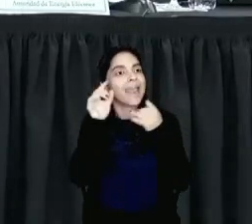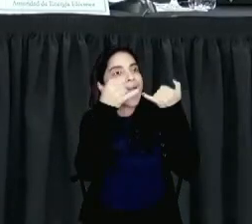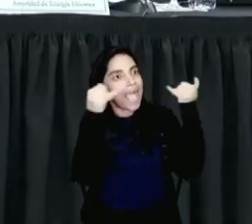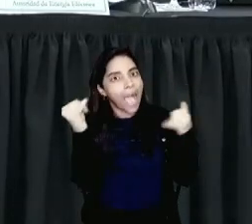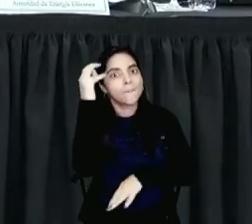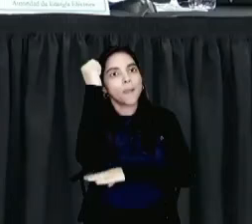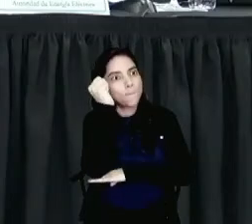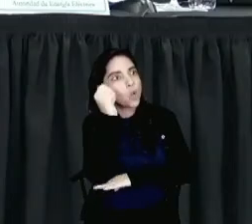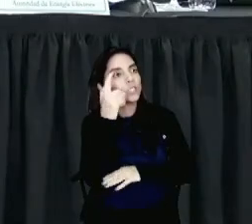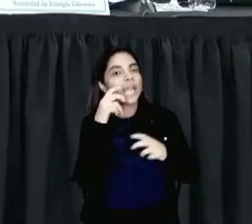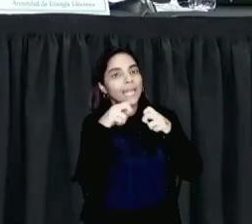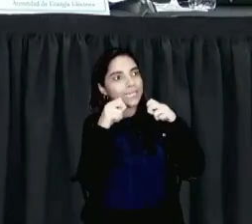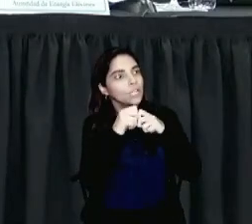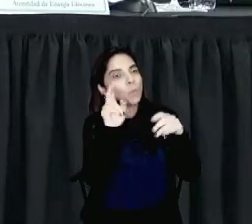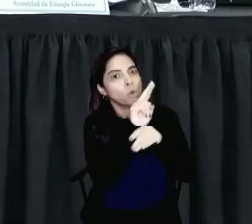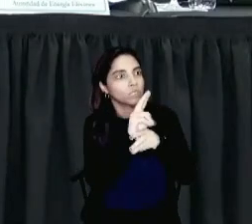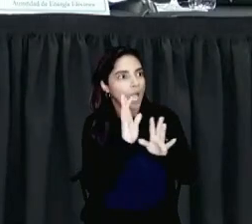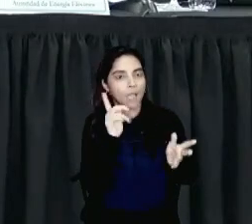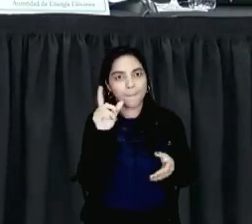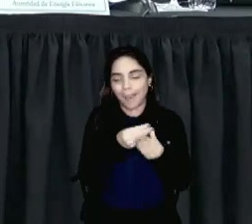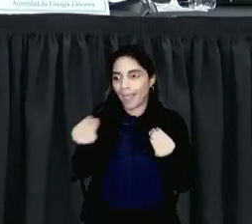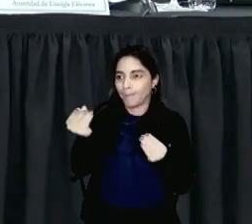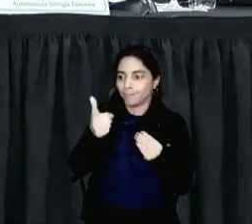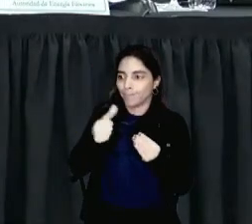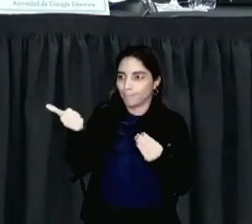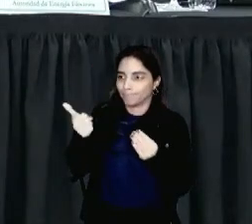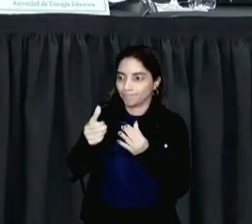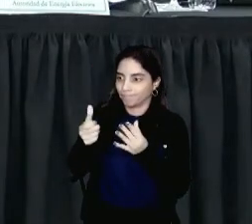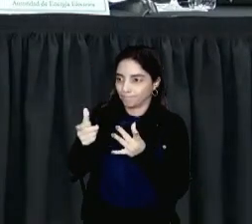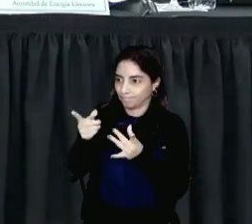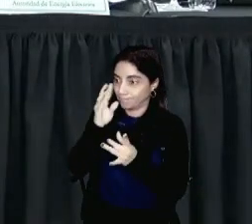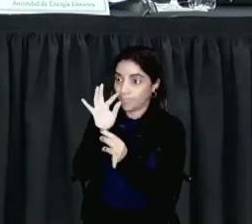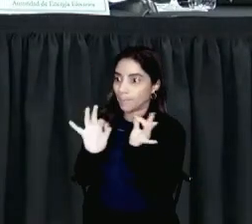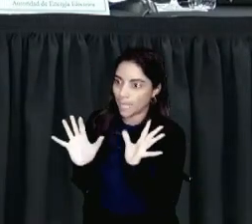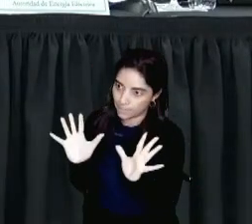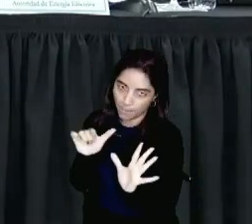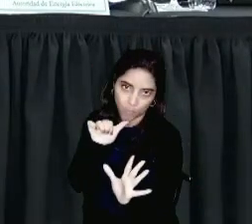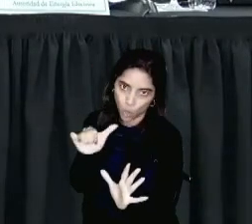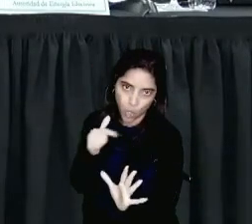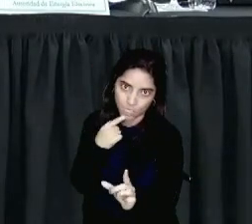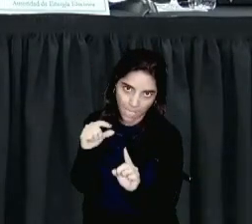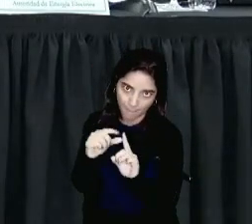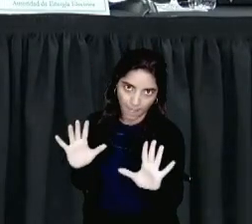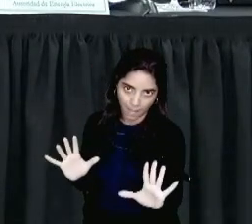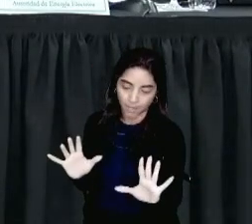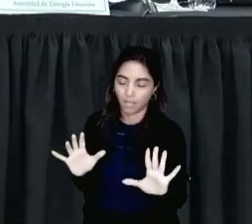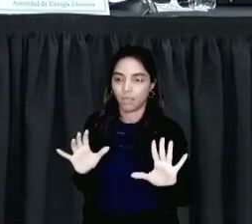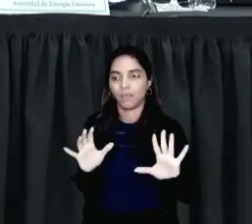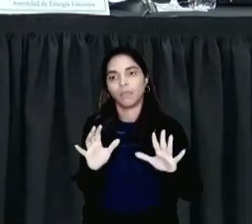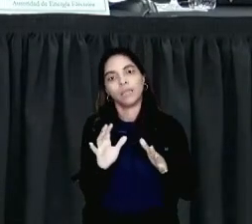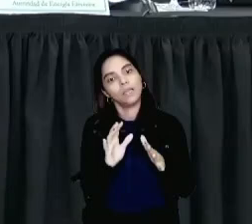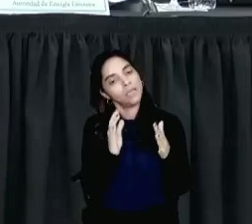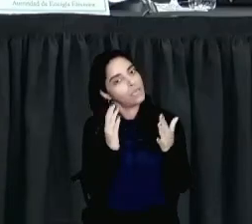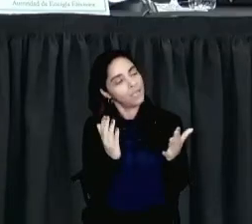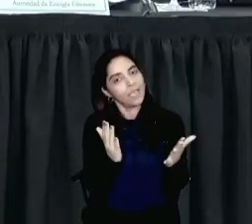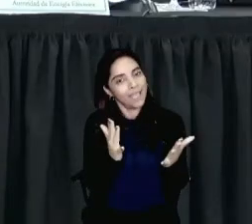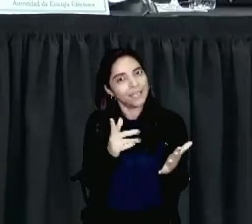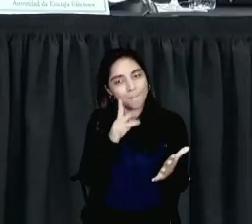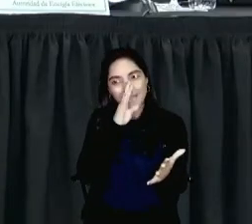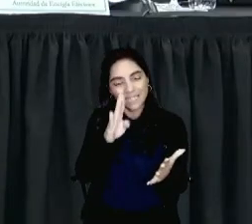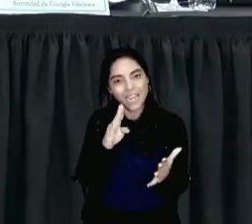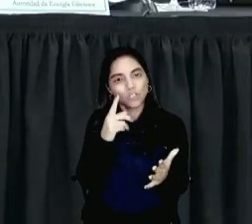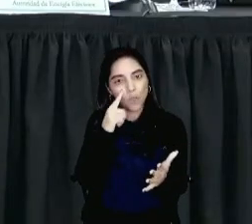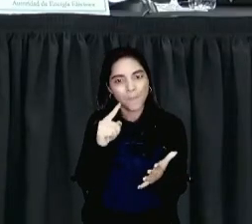otras nimiedades Por decirlo de esa manera Por lo tanto en la manera que ese gasto directo sea menor hay más